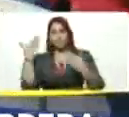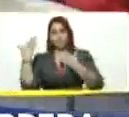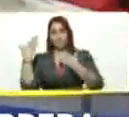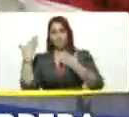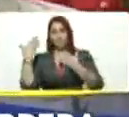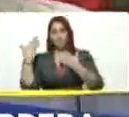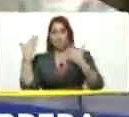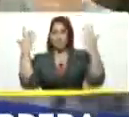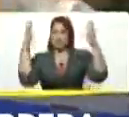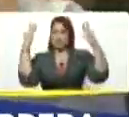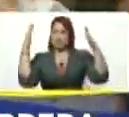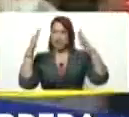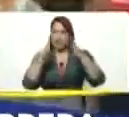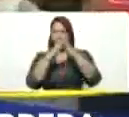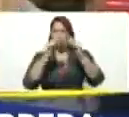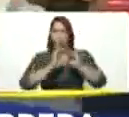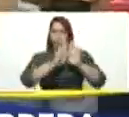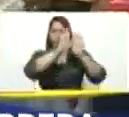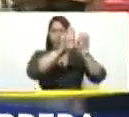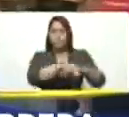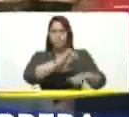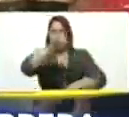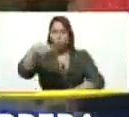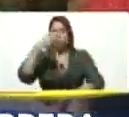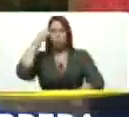Vamos a darle todo el apoyo a Jorge Arriaza.